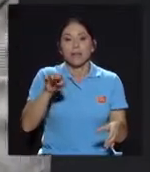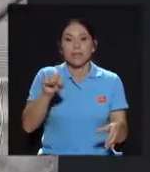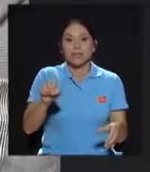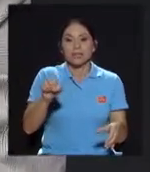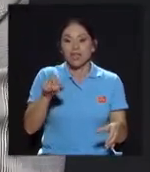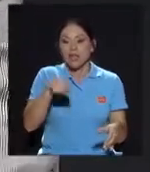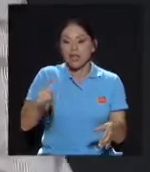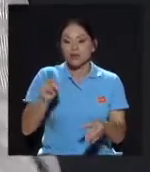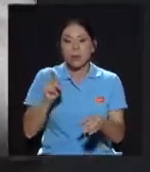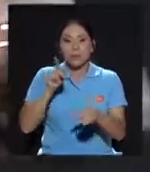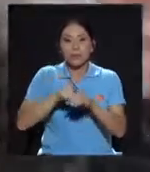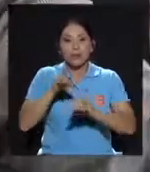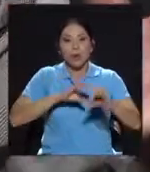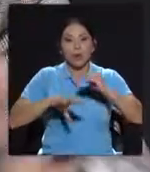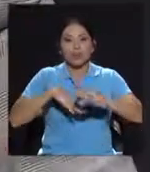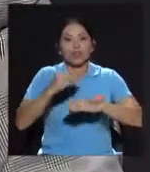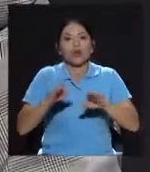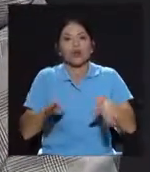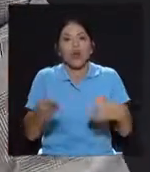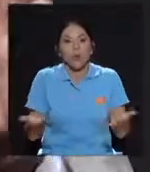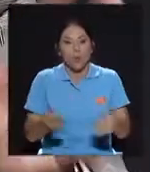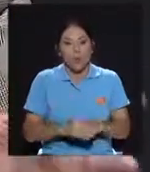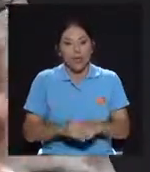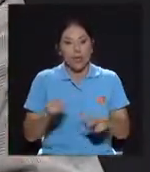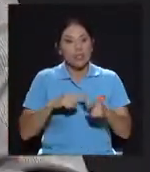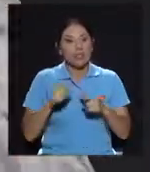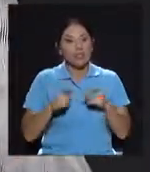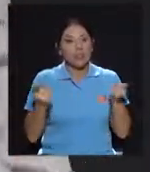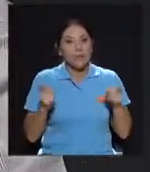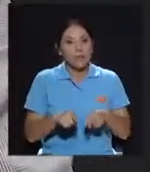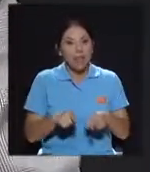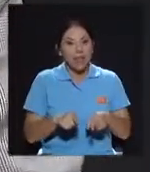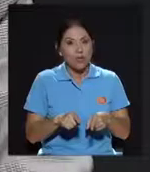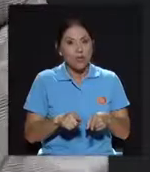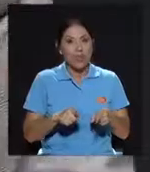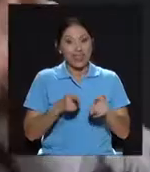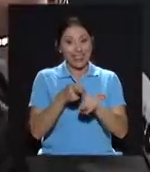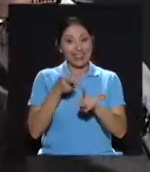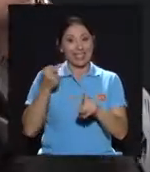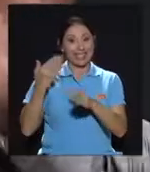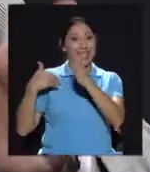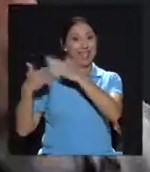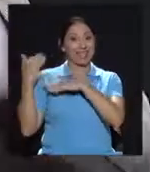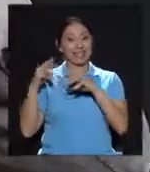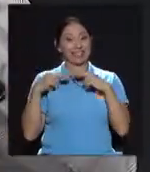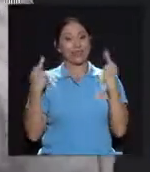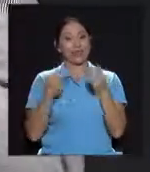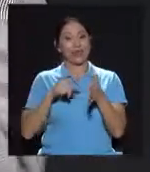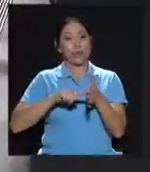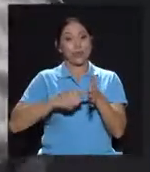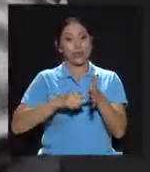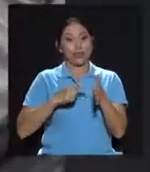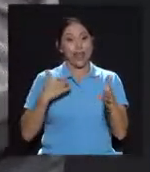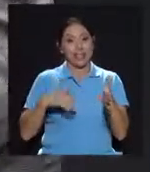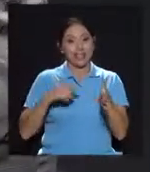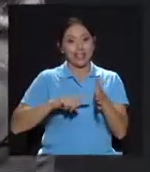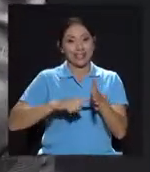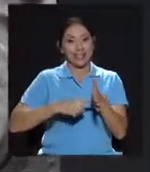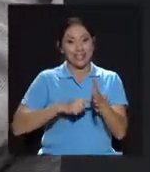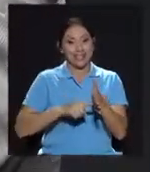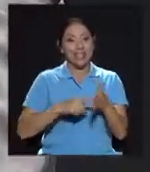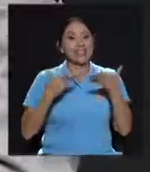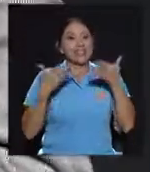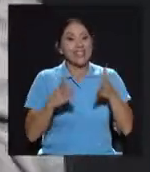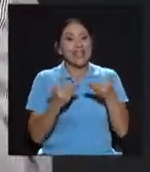en el comercio exterior y entonces lo que lo que ha pasado es que se han abierto desde buenos aires al menos tres rutas